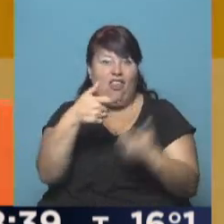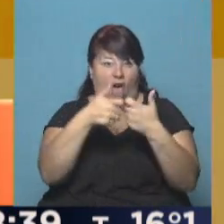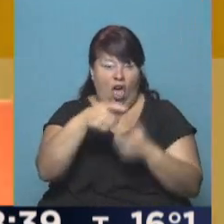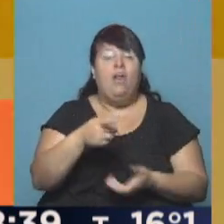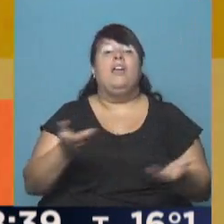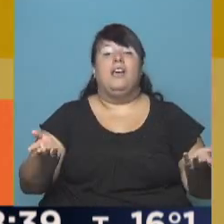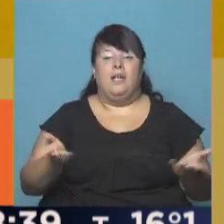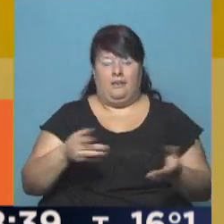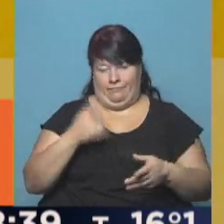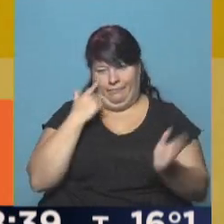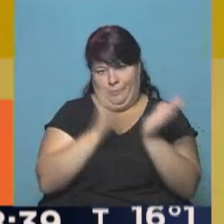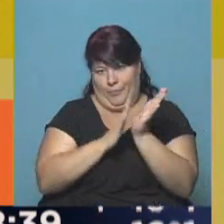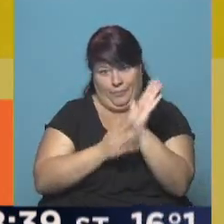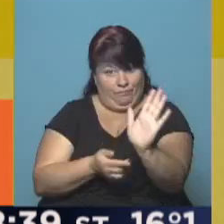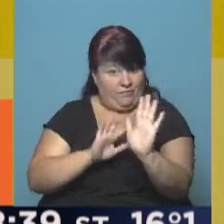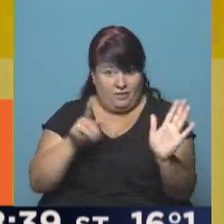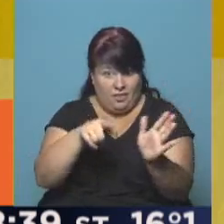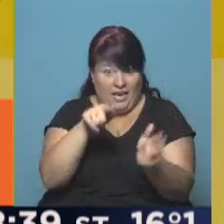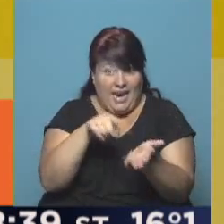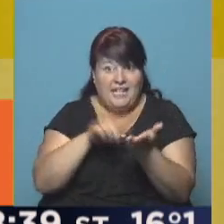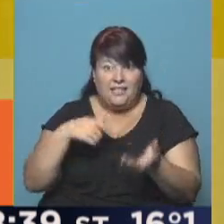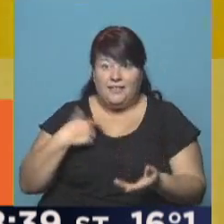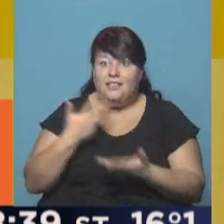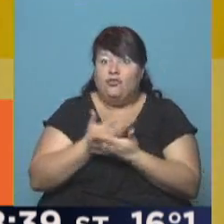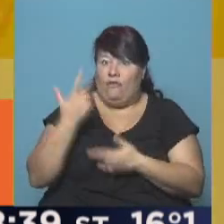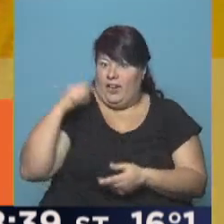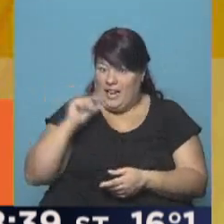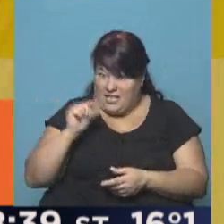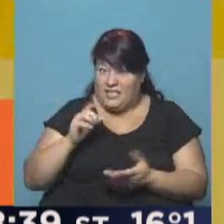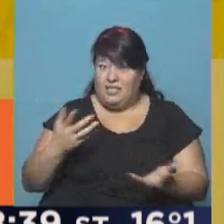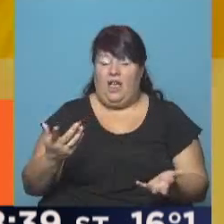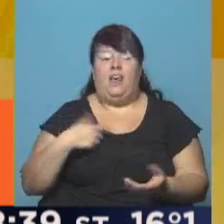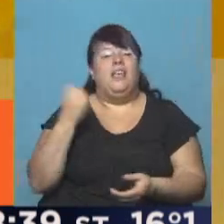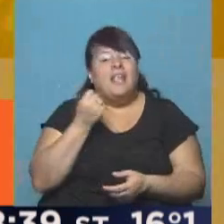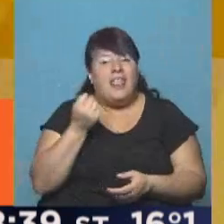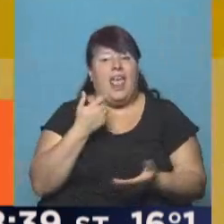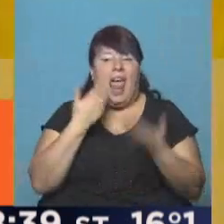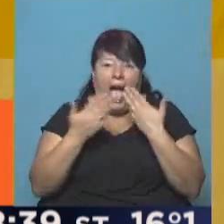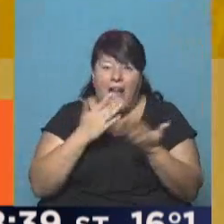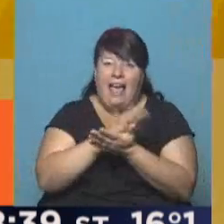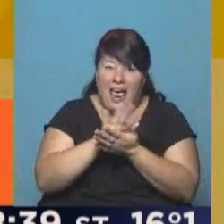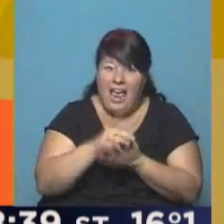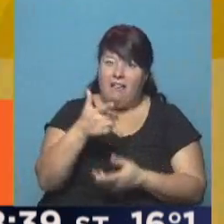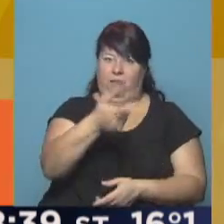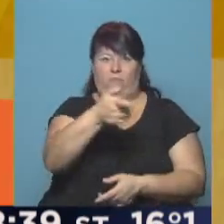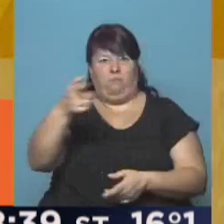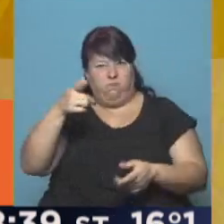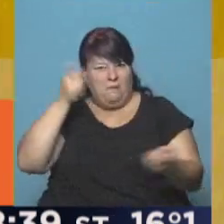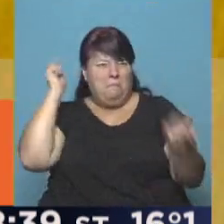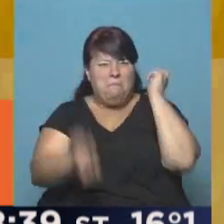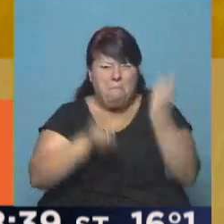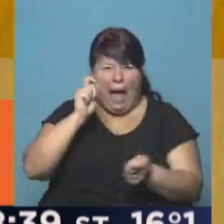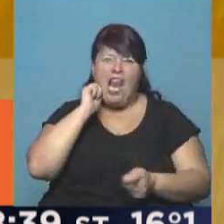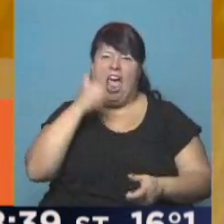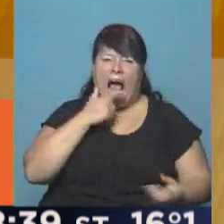más que elocuente elocuente de lo que lo que estuvimos viviendo recién no realmente tratamos de hablar y recibimos vale recibimos para los